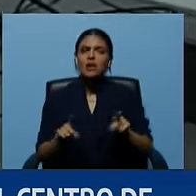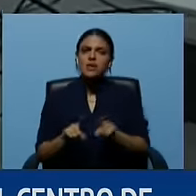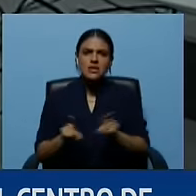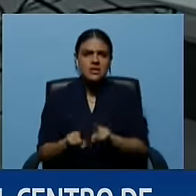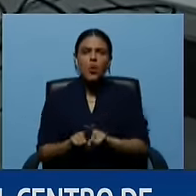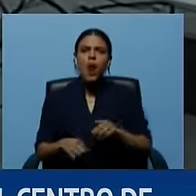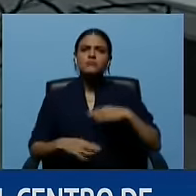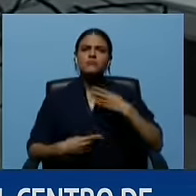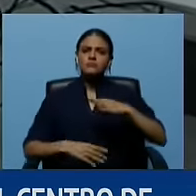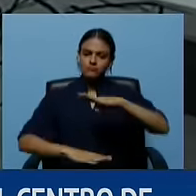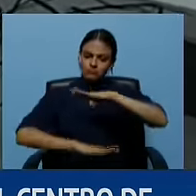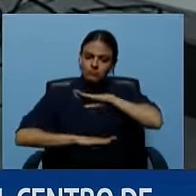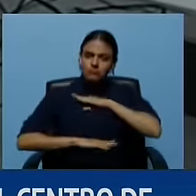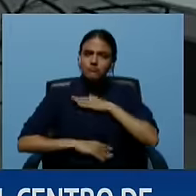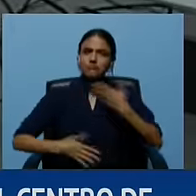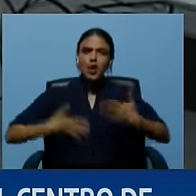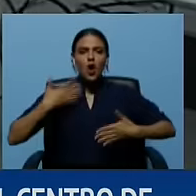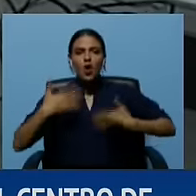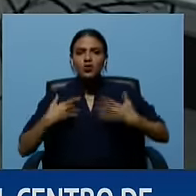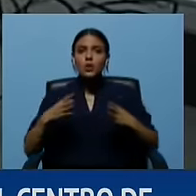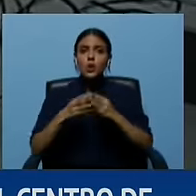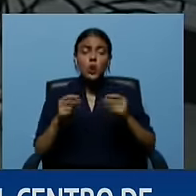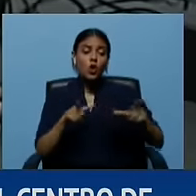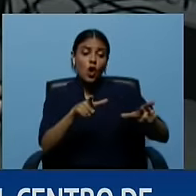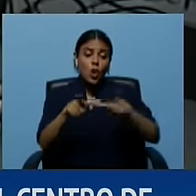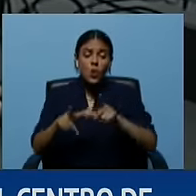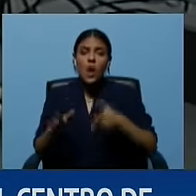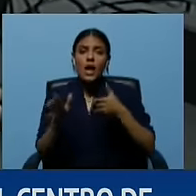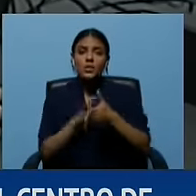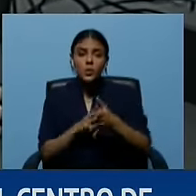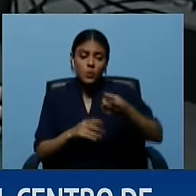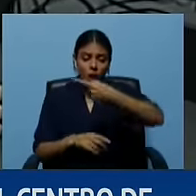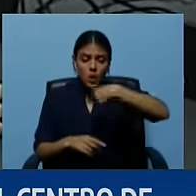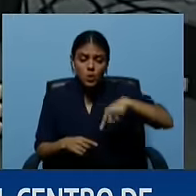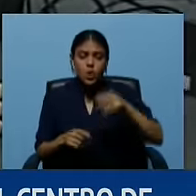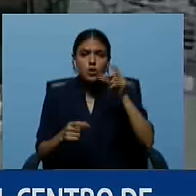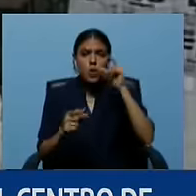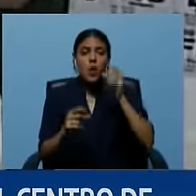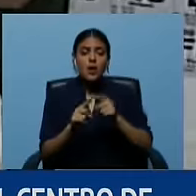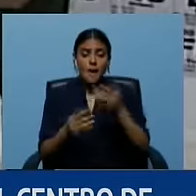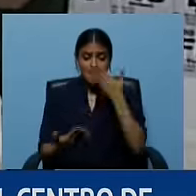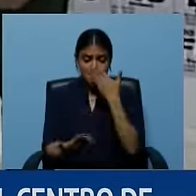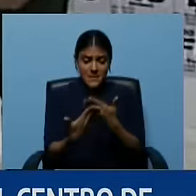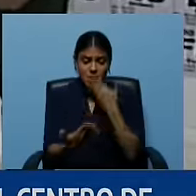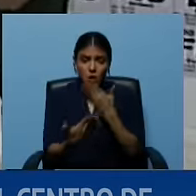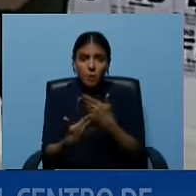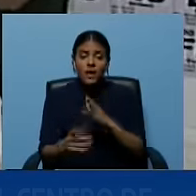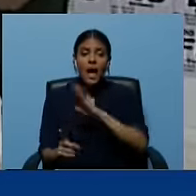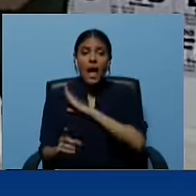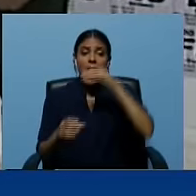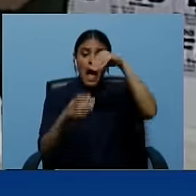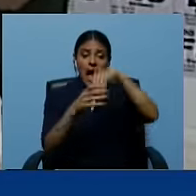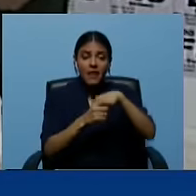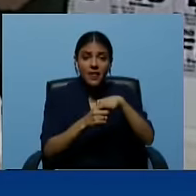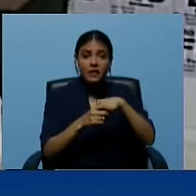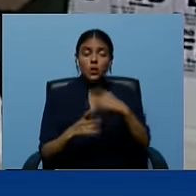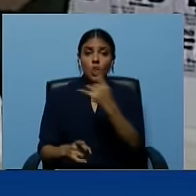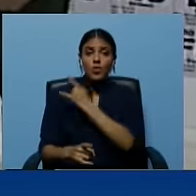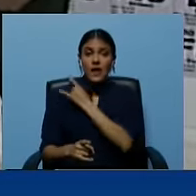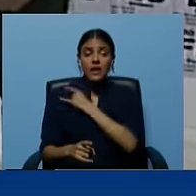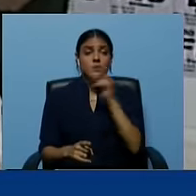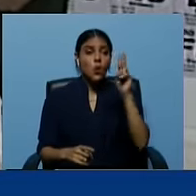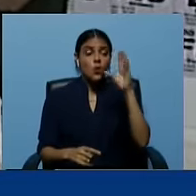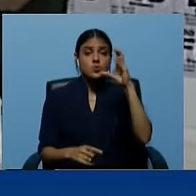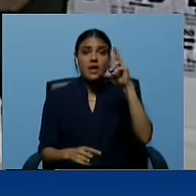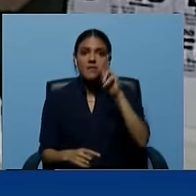de que el Centro de Microscopía Electrónica de la Facultad de Ciencias de la UCB haya recibido